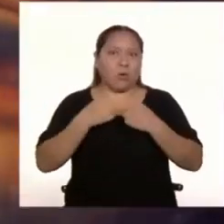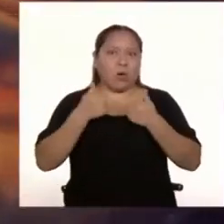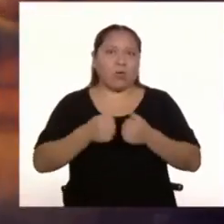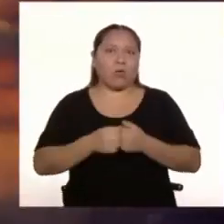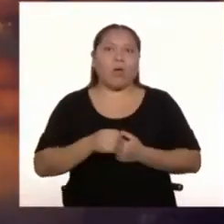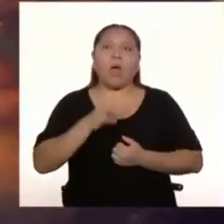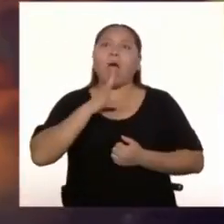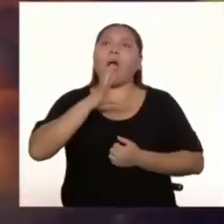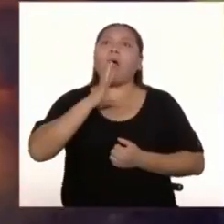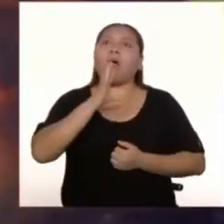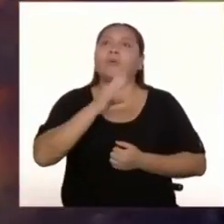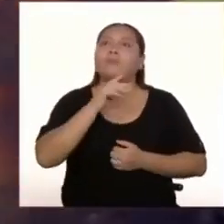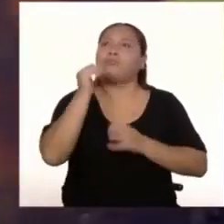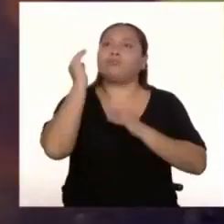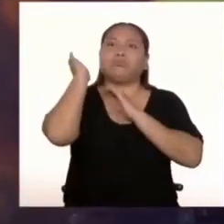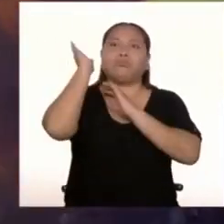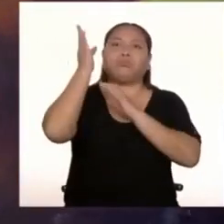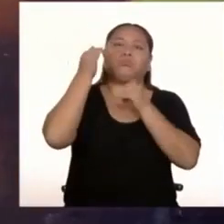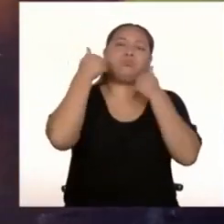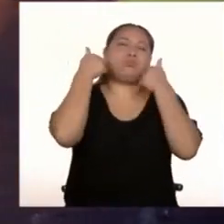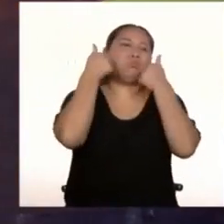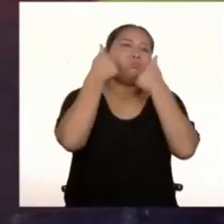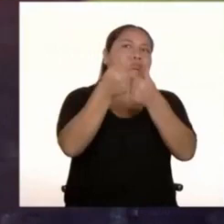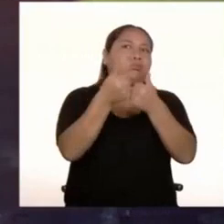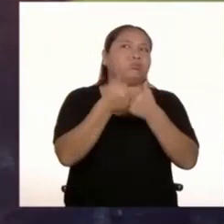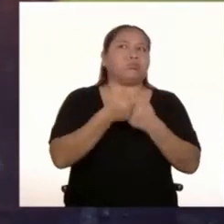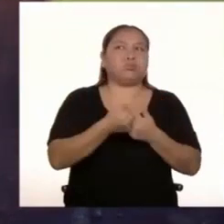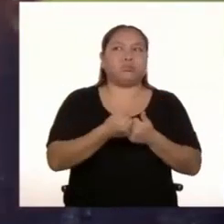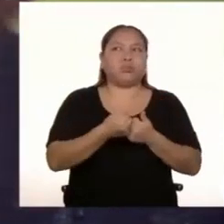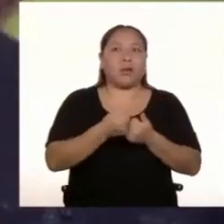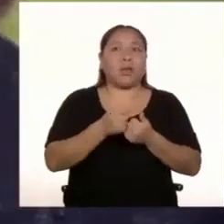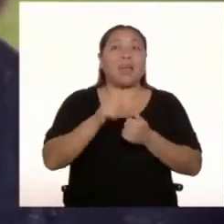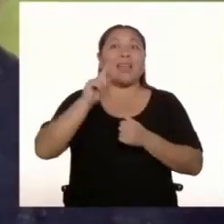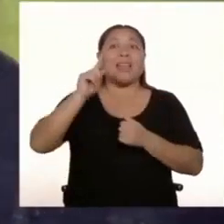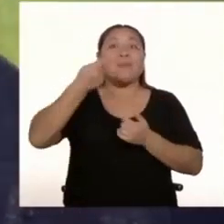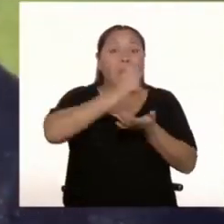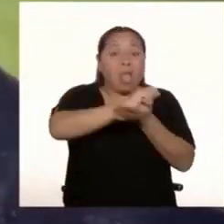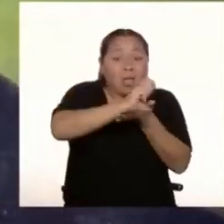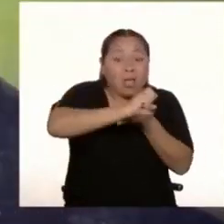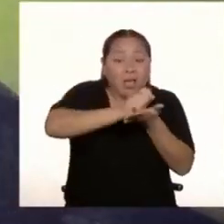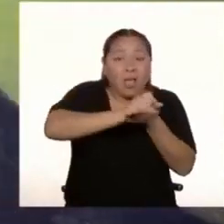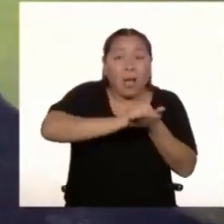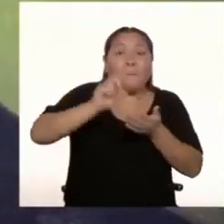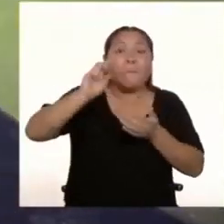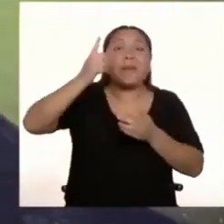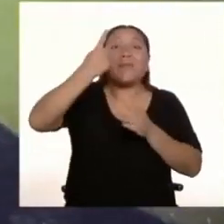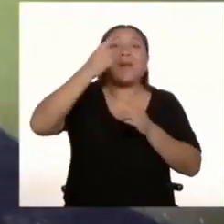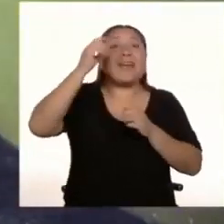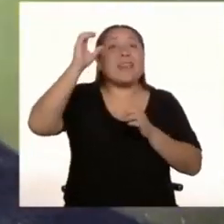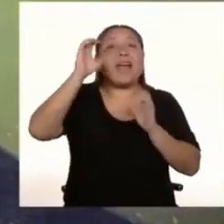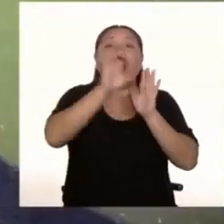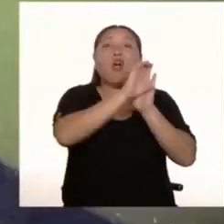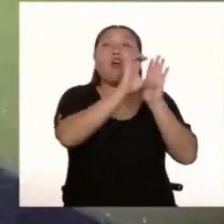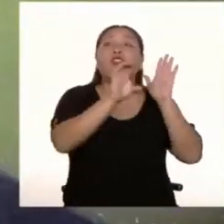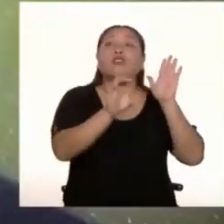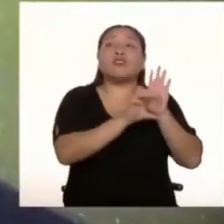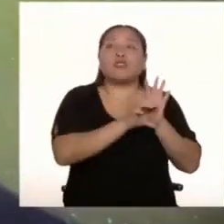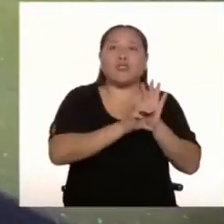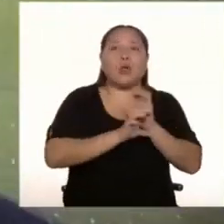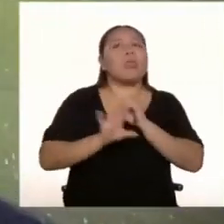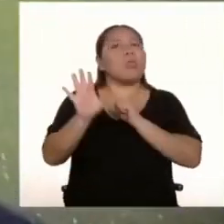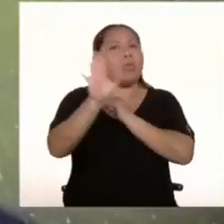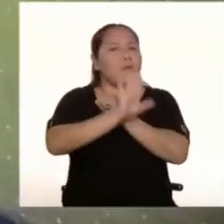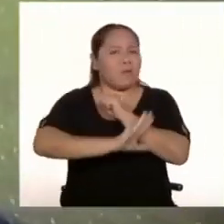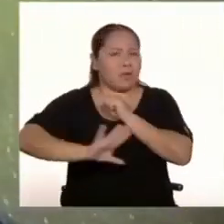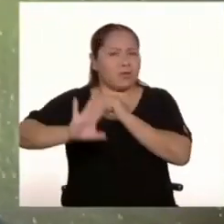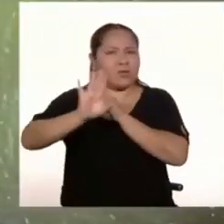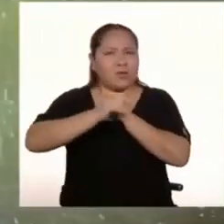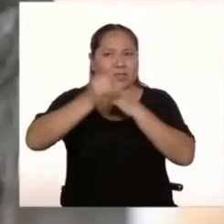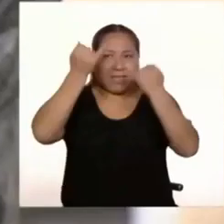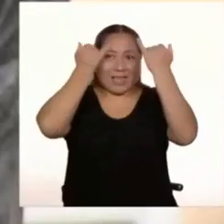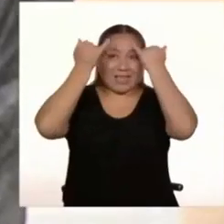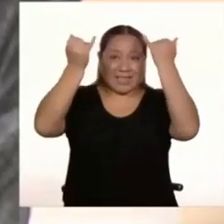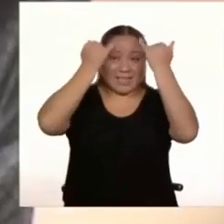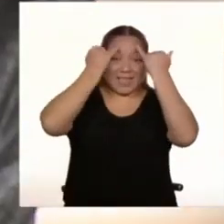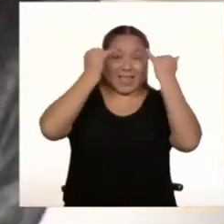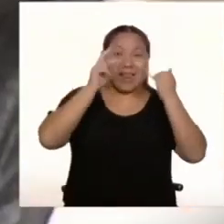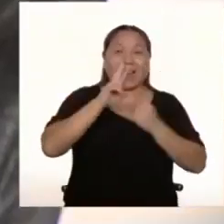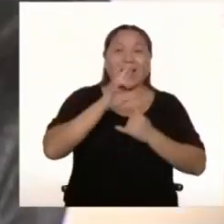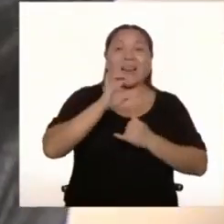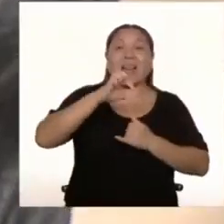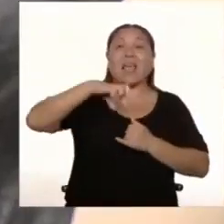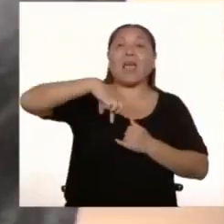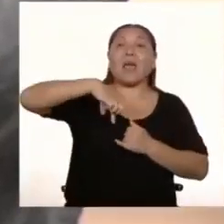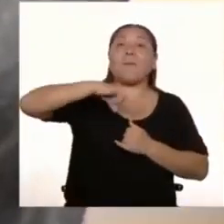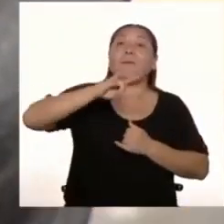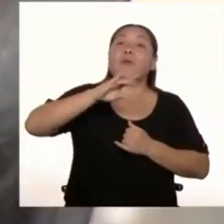orador, uno de los redactores de la primera Constitución y defensor de las ideas republicanas, pero